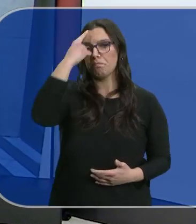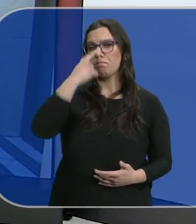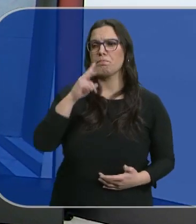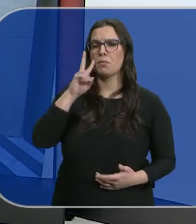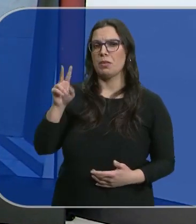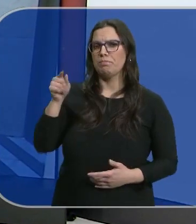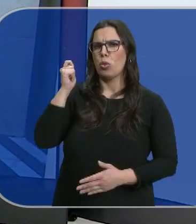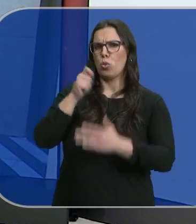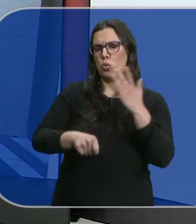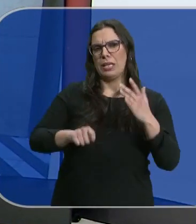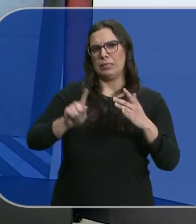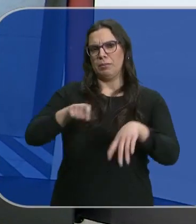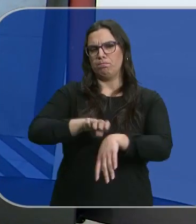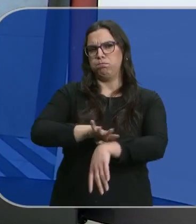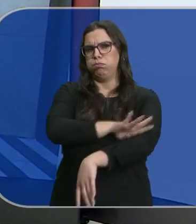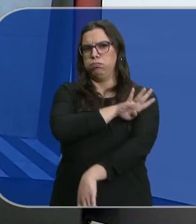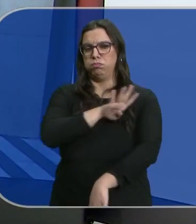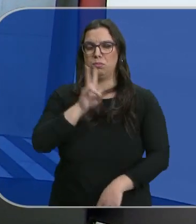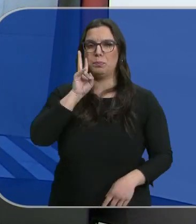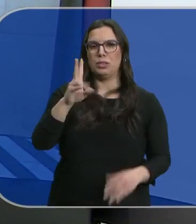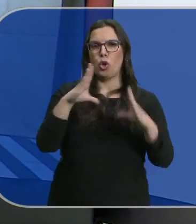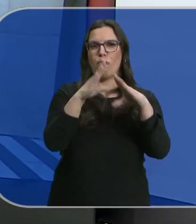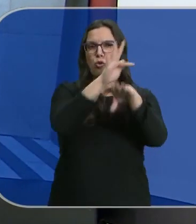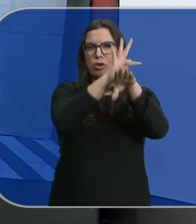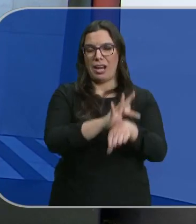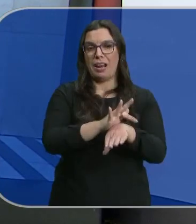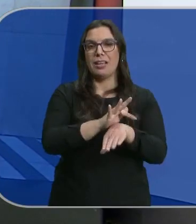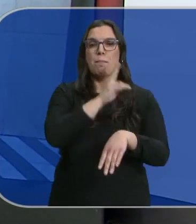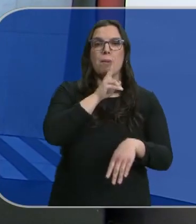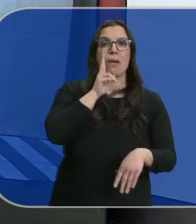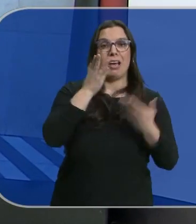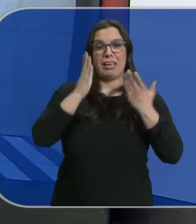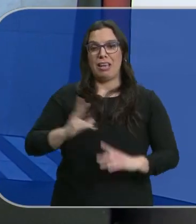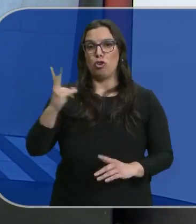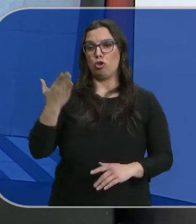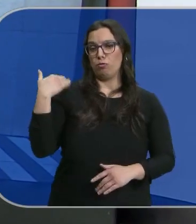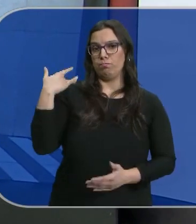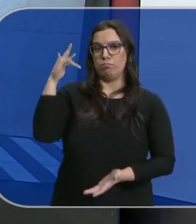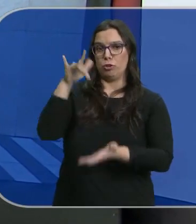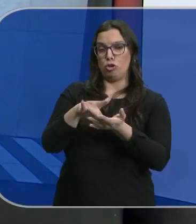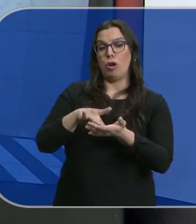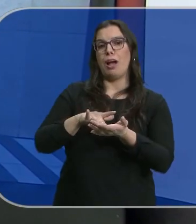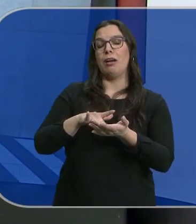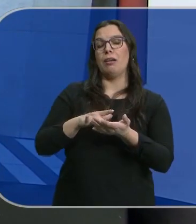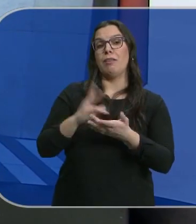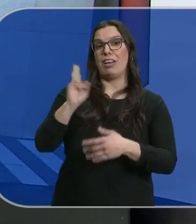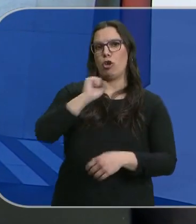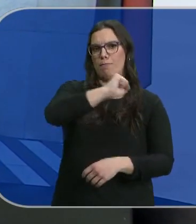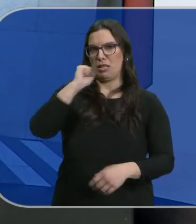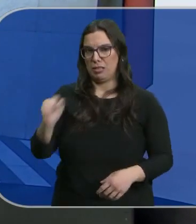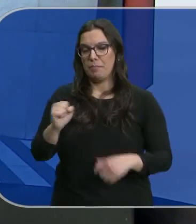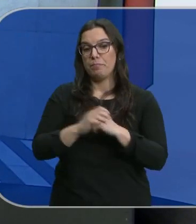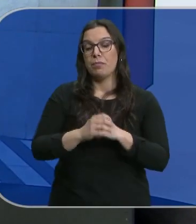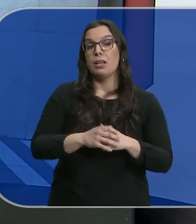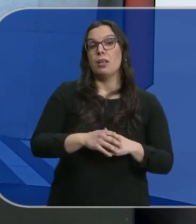Imágenes muy duras y emocionantes las que hemos visto en el funeral de Paloma e India, la madre y la hija asesinadas antes de ayer en Valladolid. Mientras